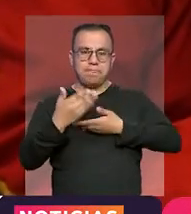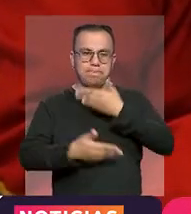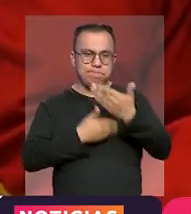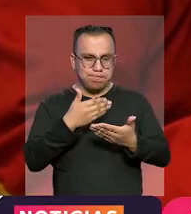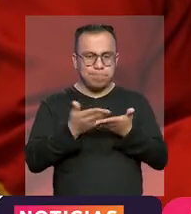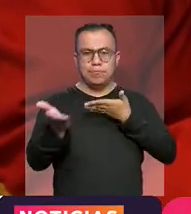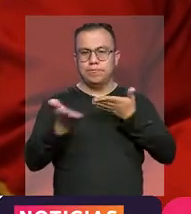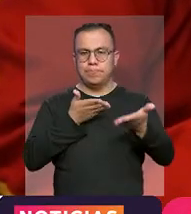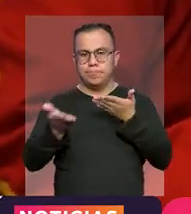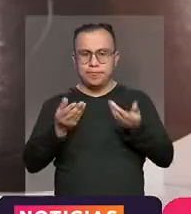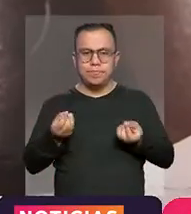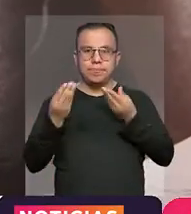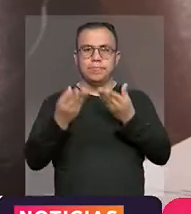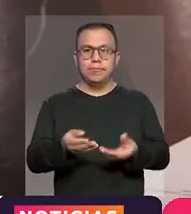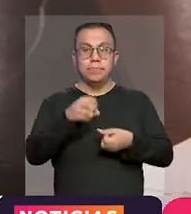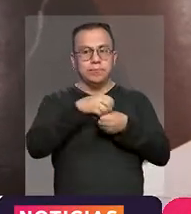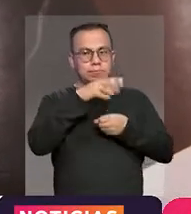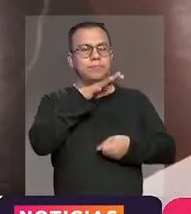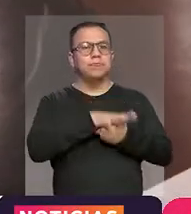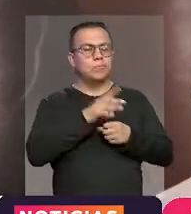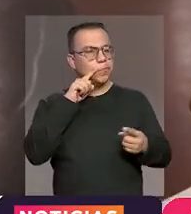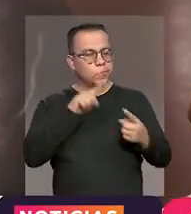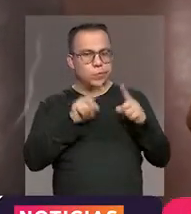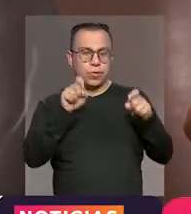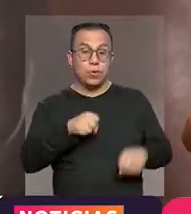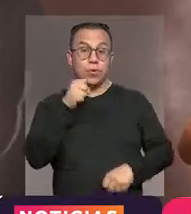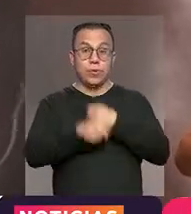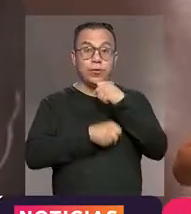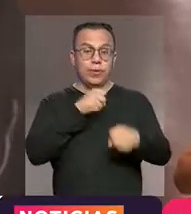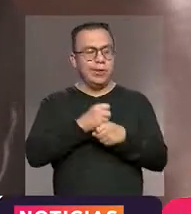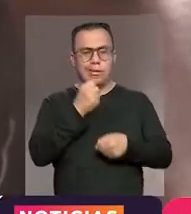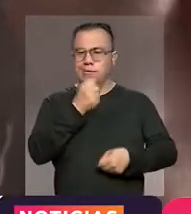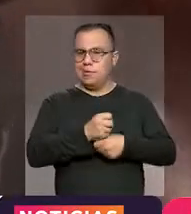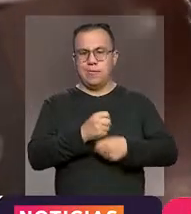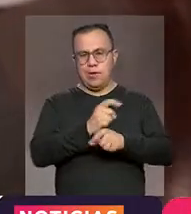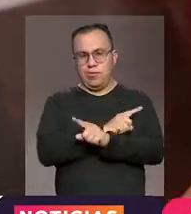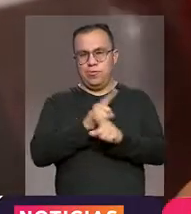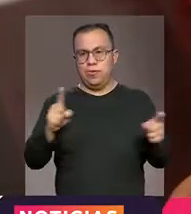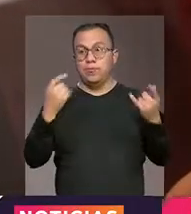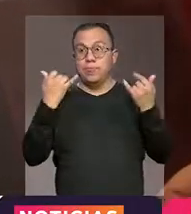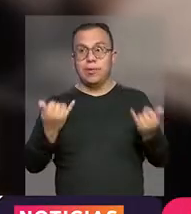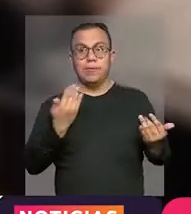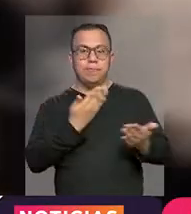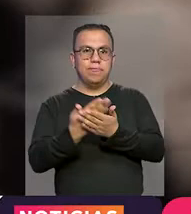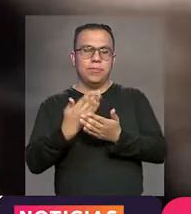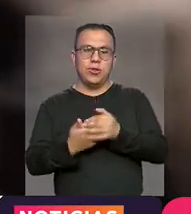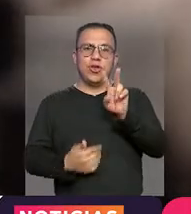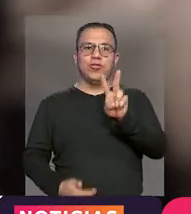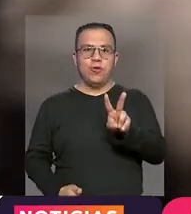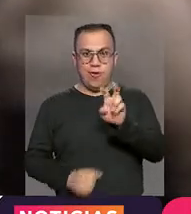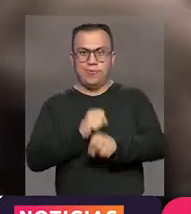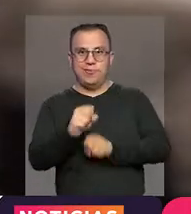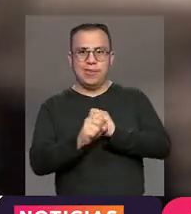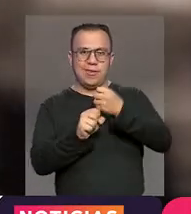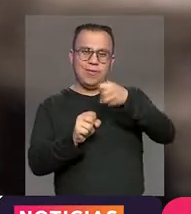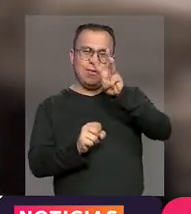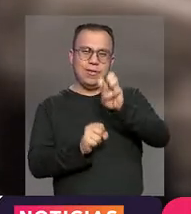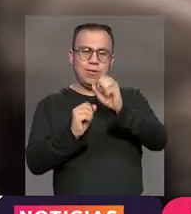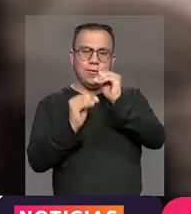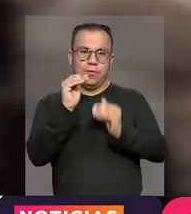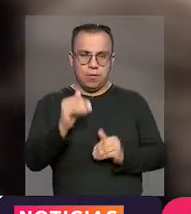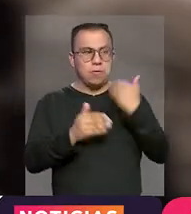y los servicios dispuestos por el distrito para que los menores no trabajen. Según informaron, 2 de los menores de edad recibieron